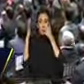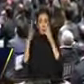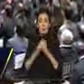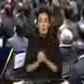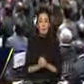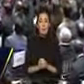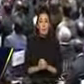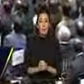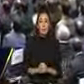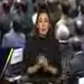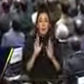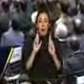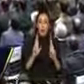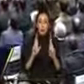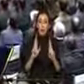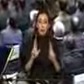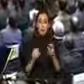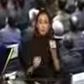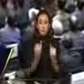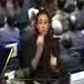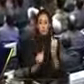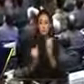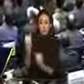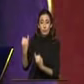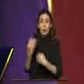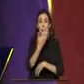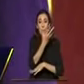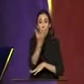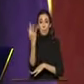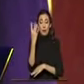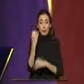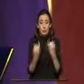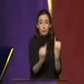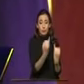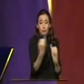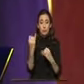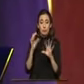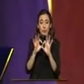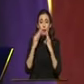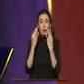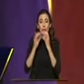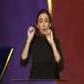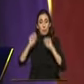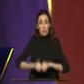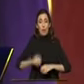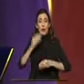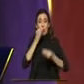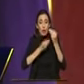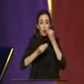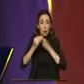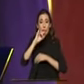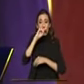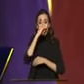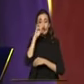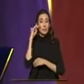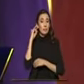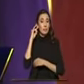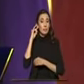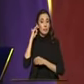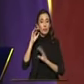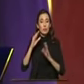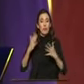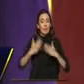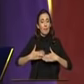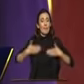Ojalá esos huertos sirvan inclusive para que se logre el autoabastecimiento, para que los niños crezcan felices